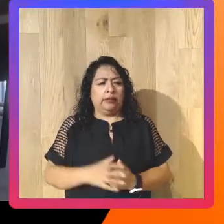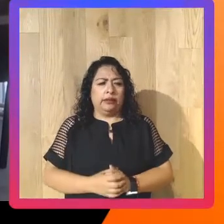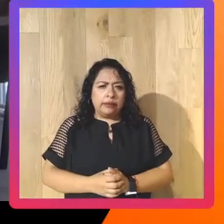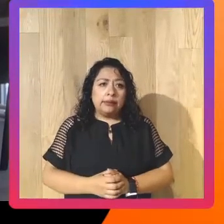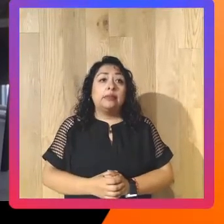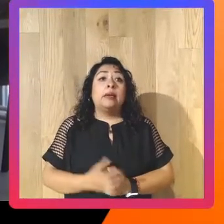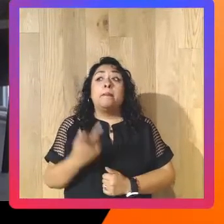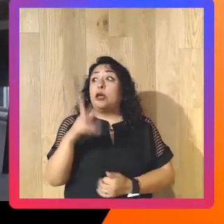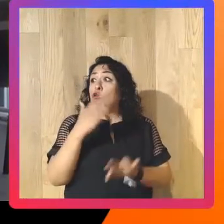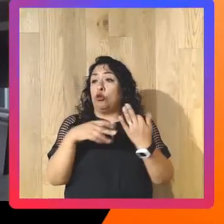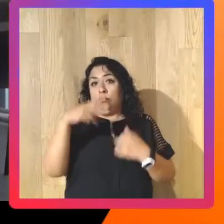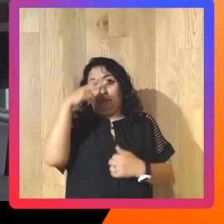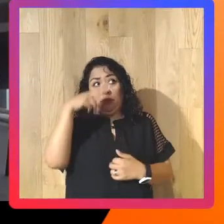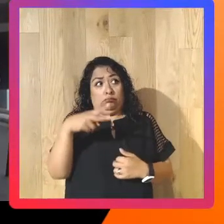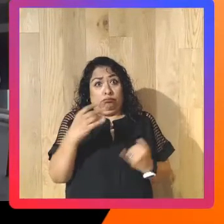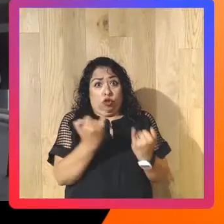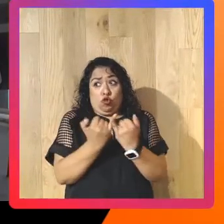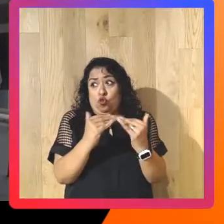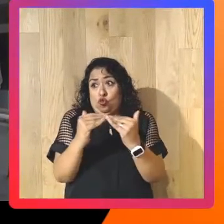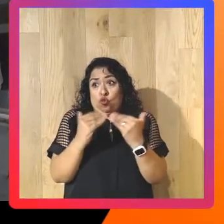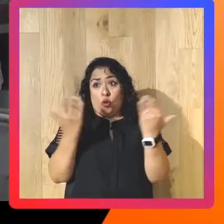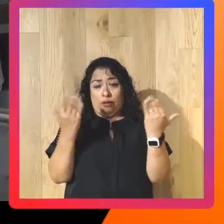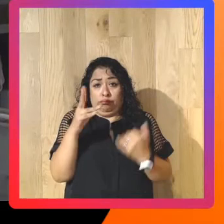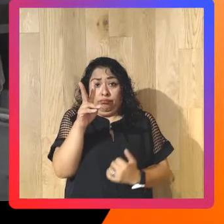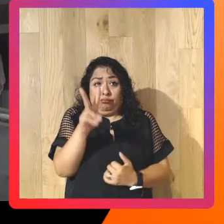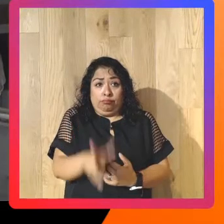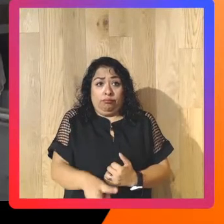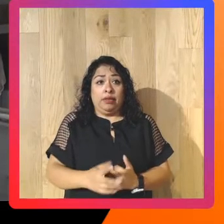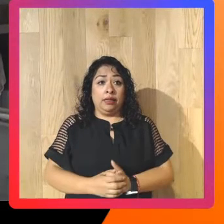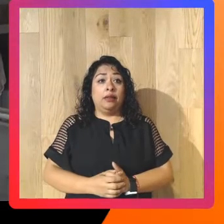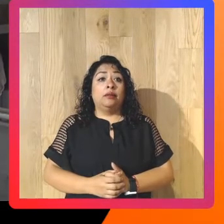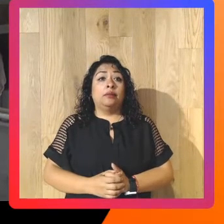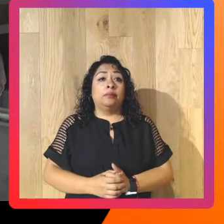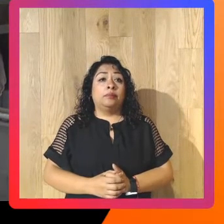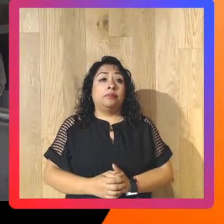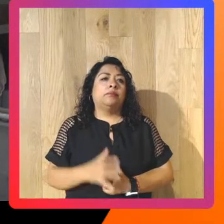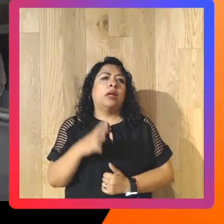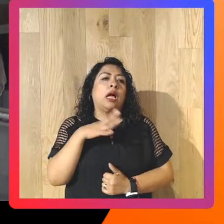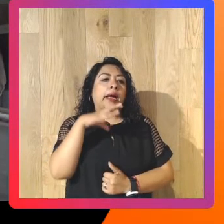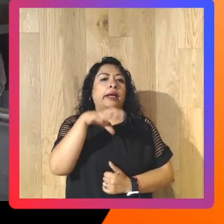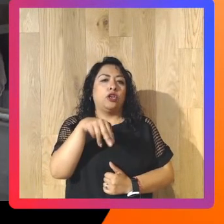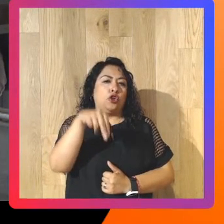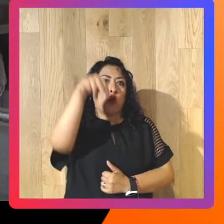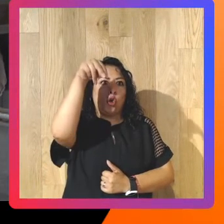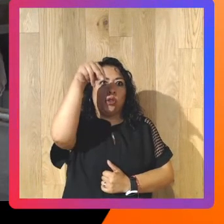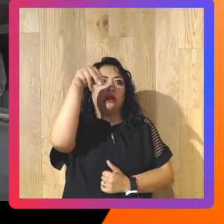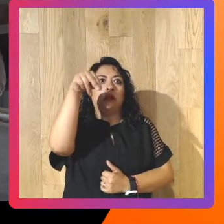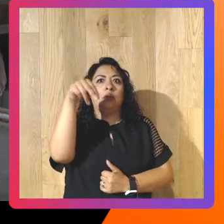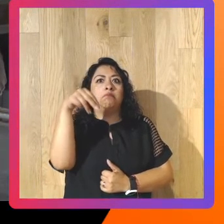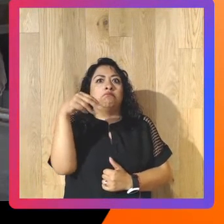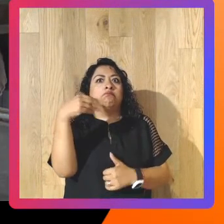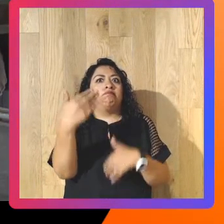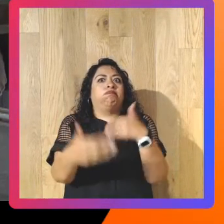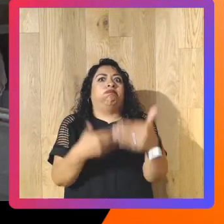pero todos los mexicanos somos iguales. Y es cierto, hay zonas del norte que se están desarrollando